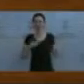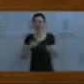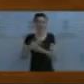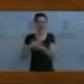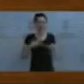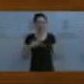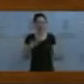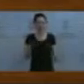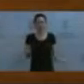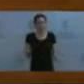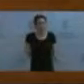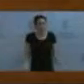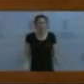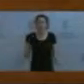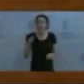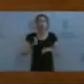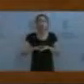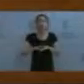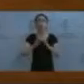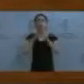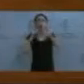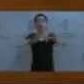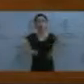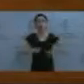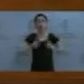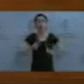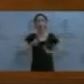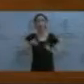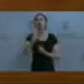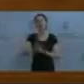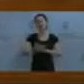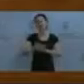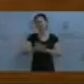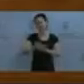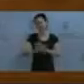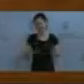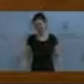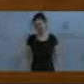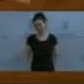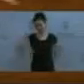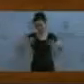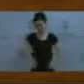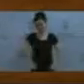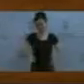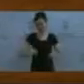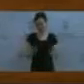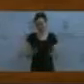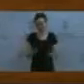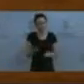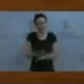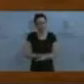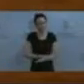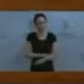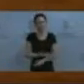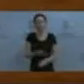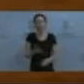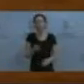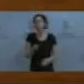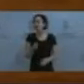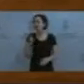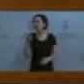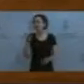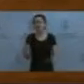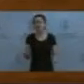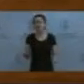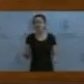Y, consecuencia de ese acuerdo al que luego me referiré, este Gobierno ausente, que quiere hacer